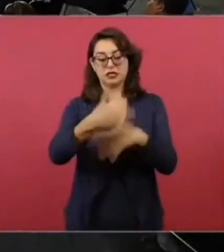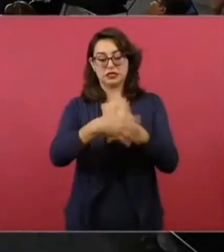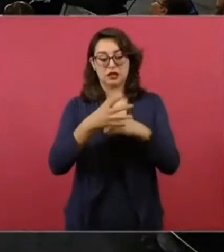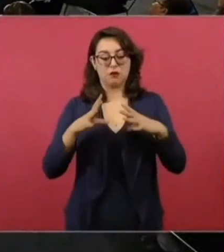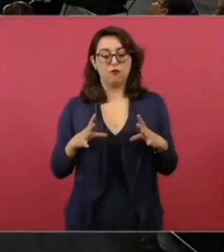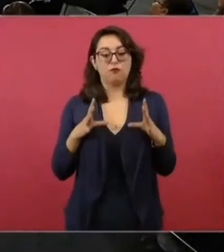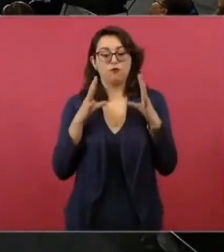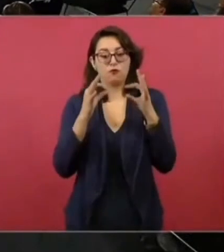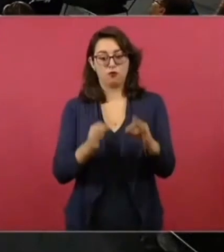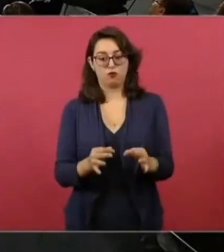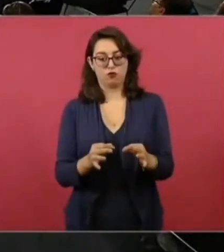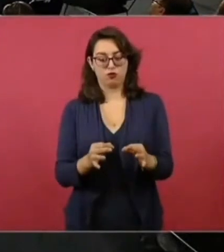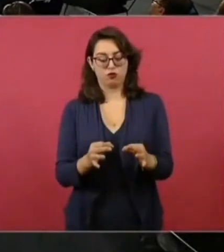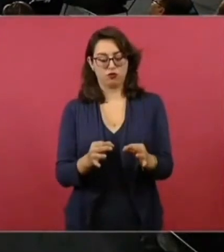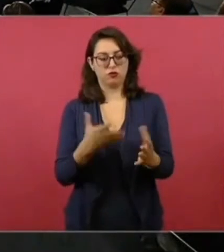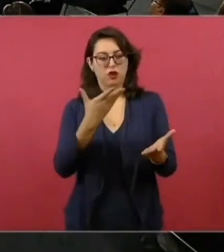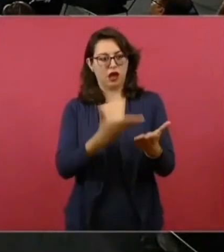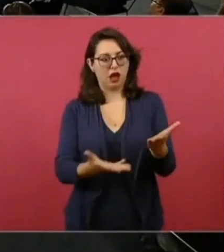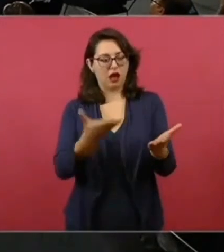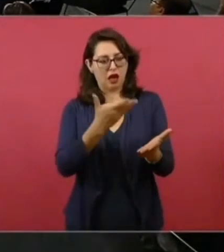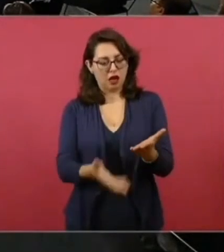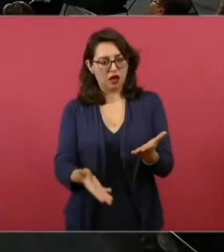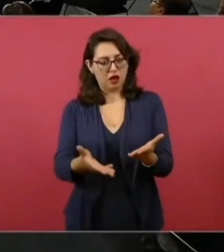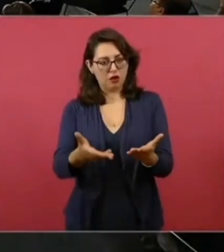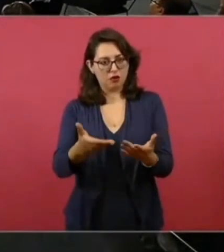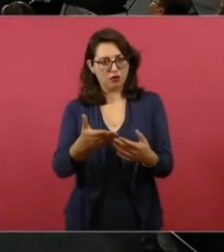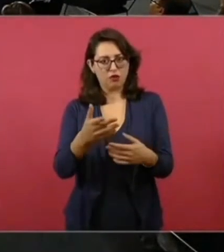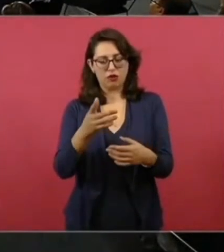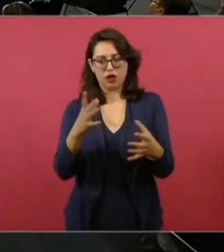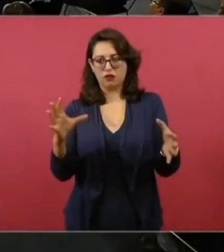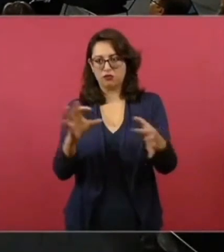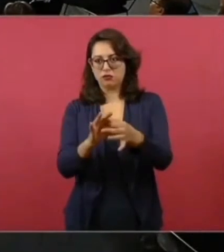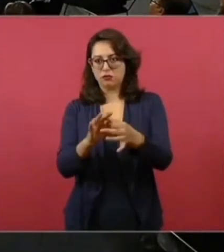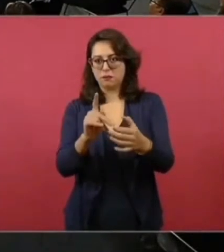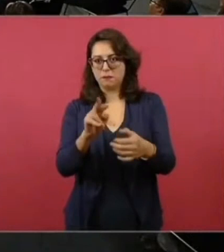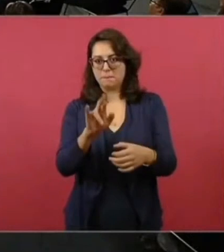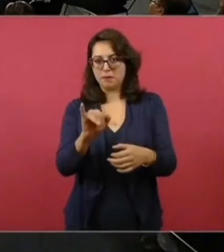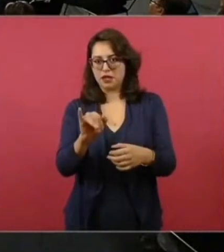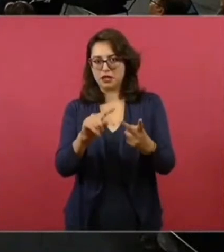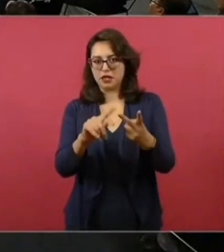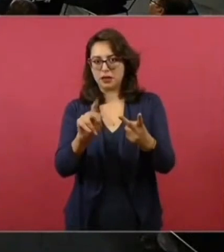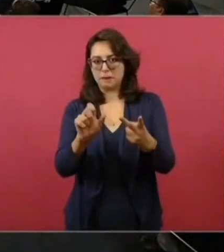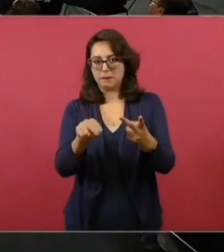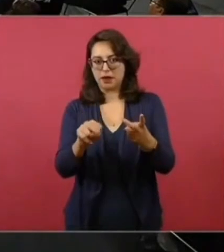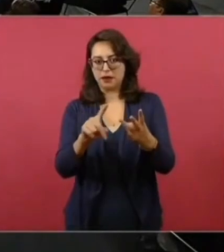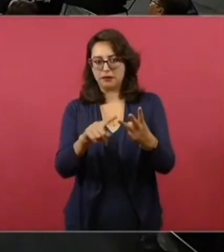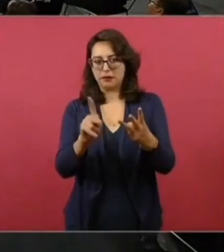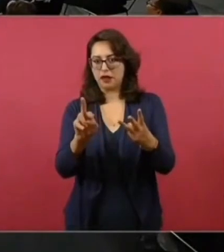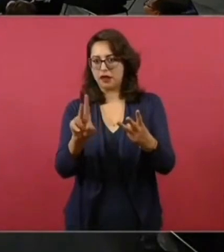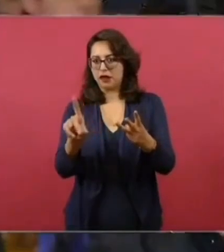el ahora líder moral del PRI, del PAN y del PRD, Claudio X González